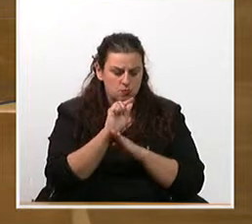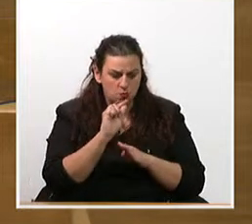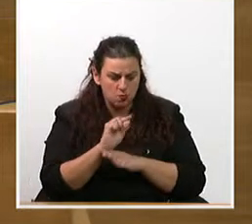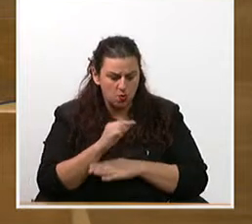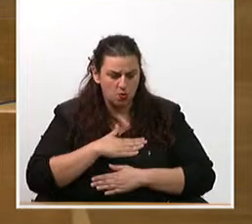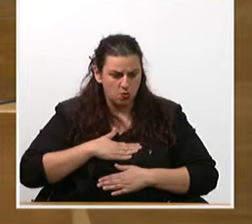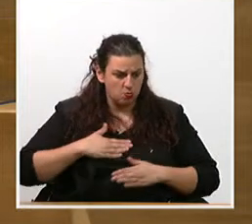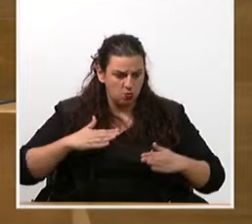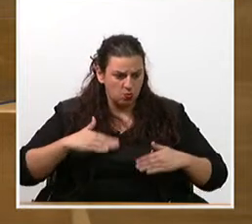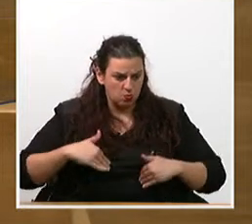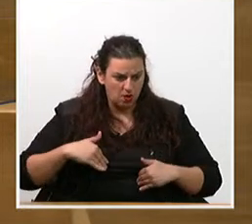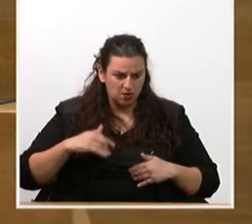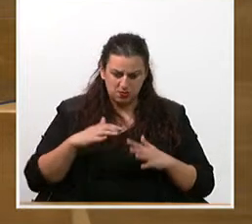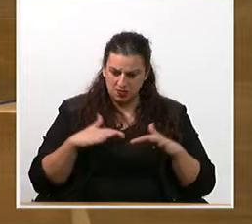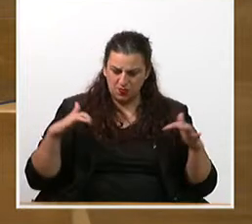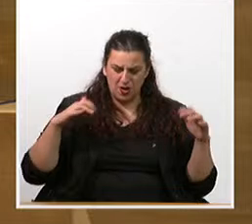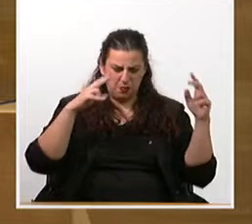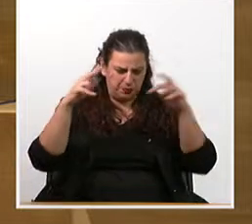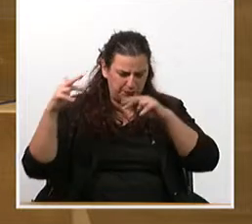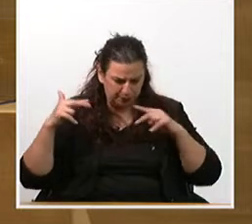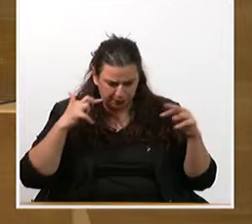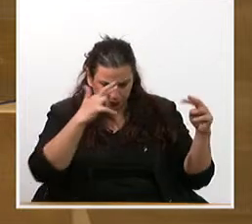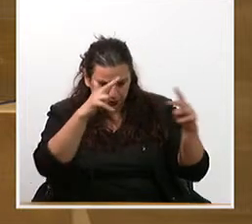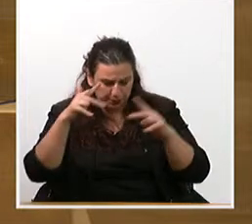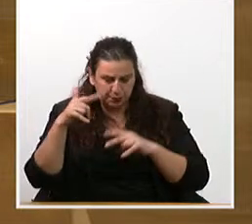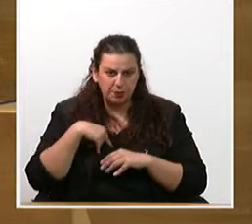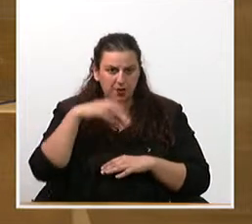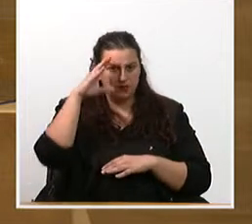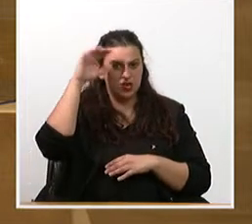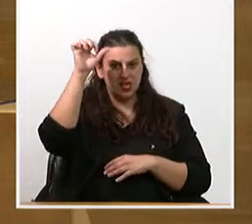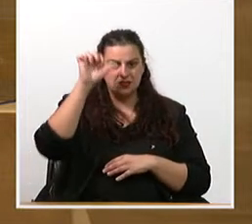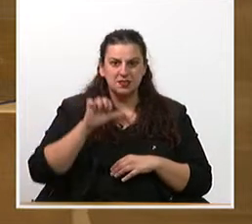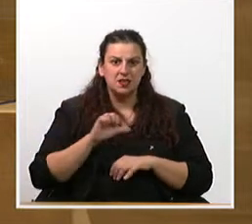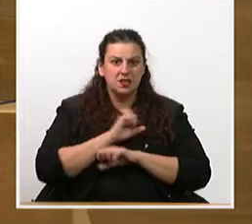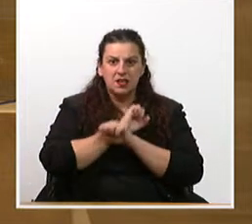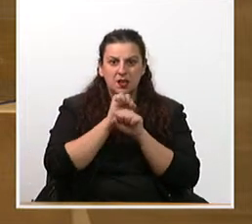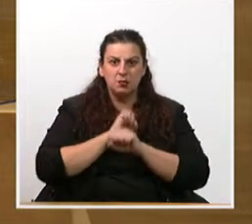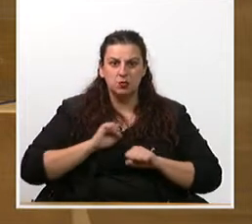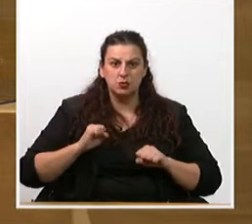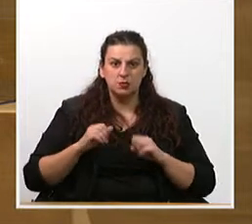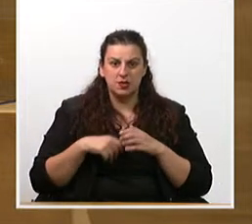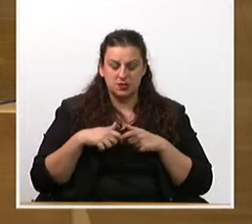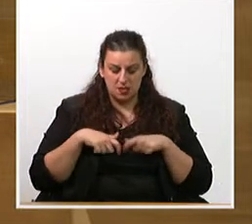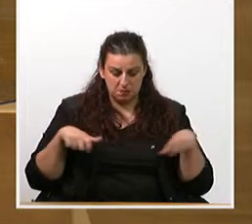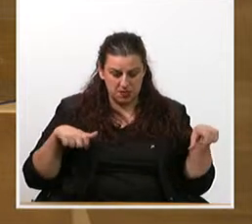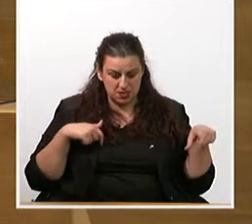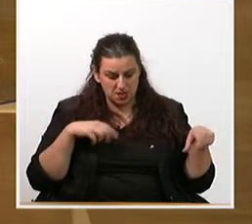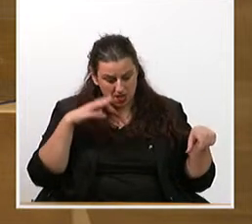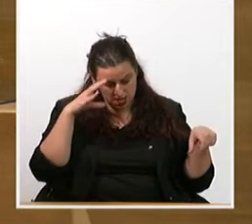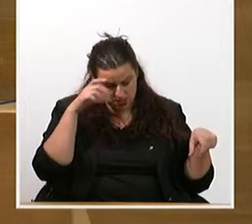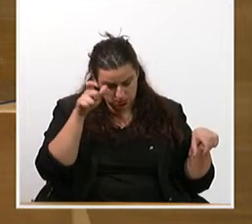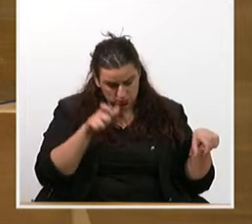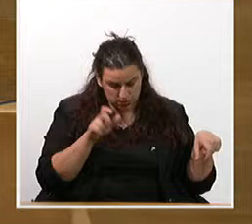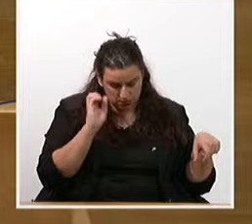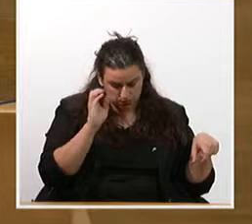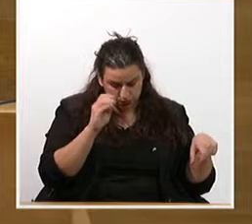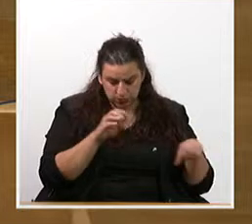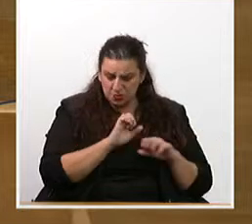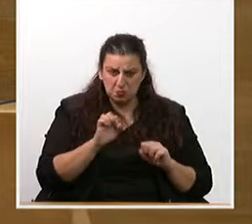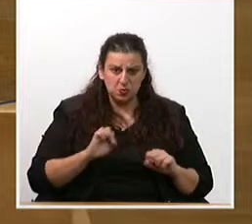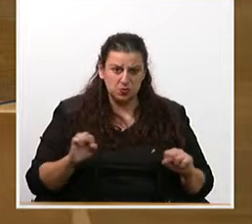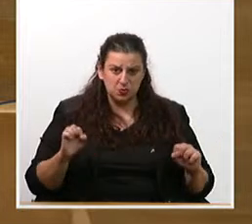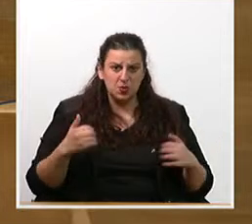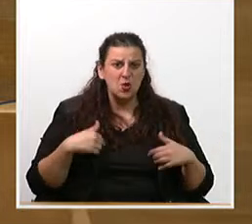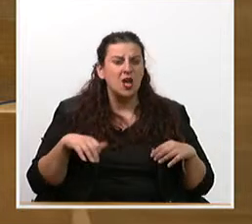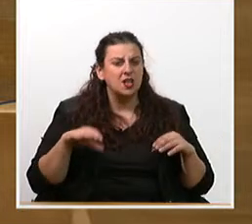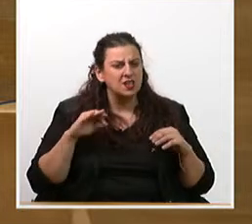eh poder seguir el hilo de una intervención incluso a miembros de la mesa poder escuchar lo que lo que están diciendo Yo entiendo